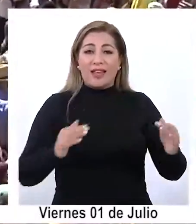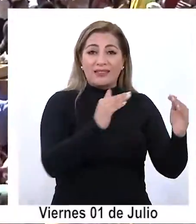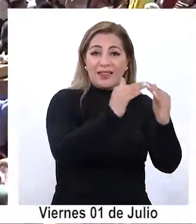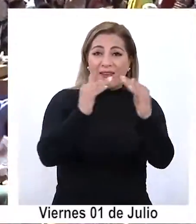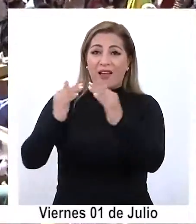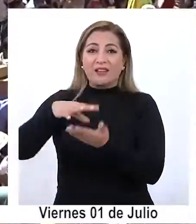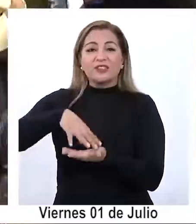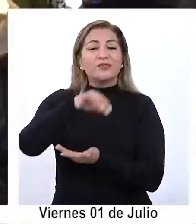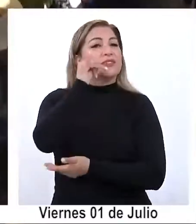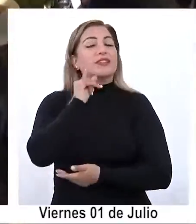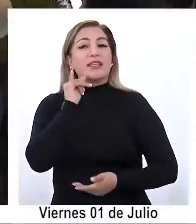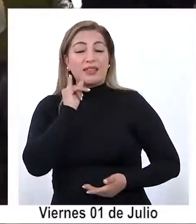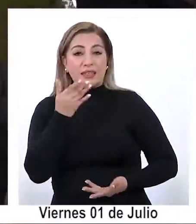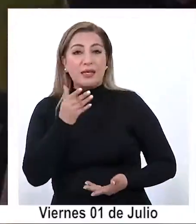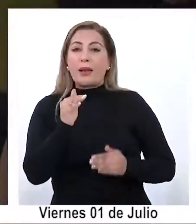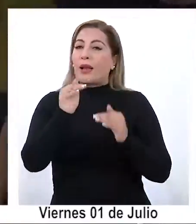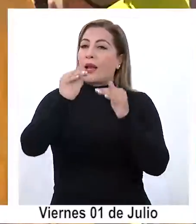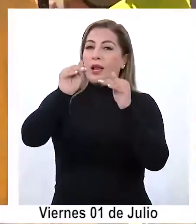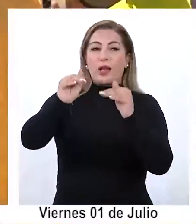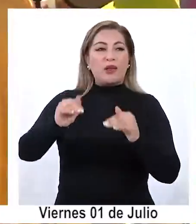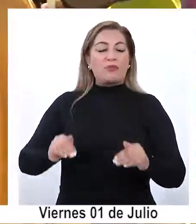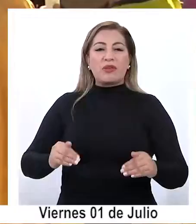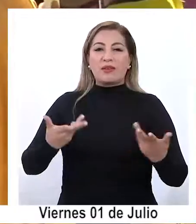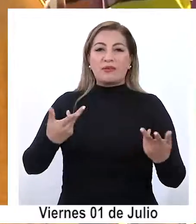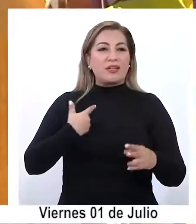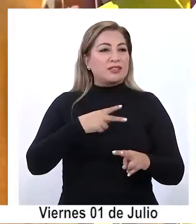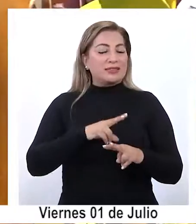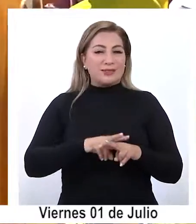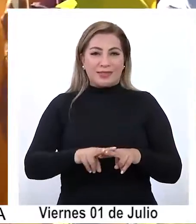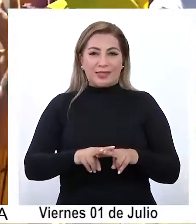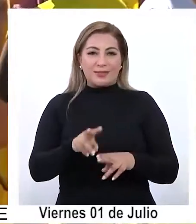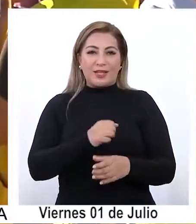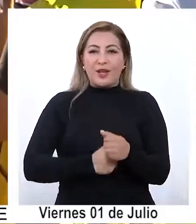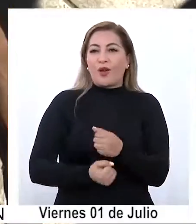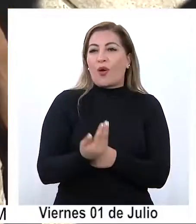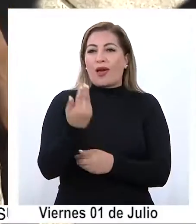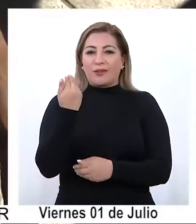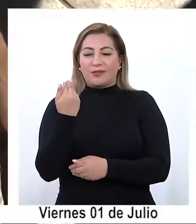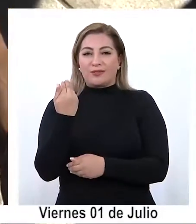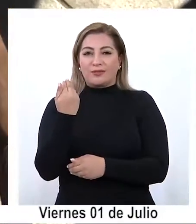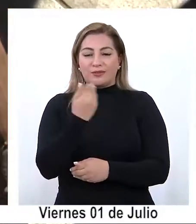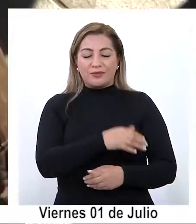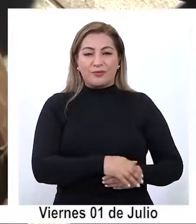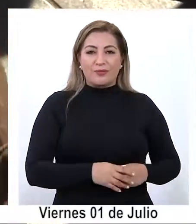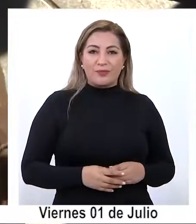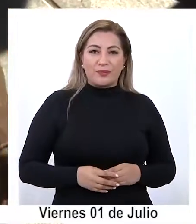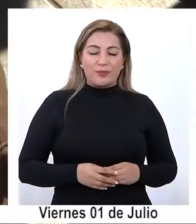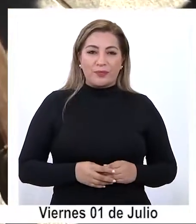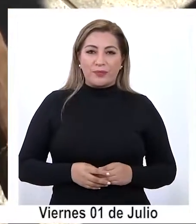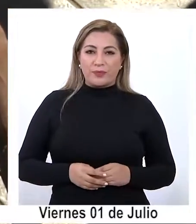barrios de Iquique, tal cual aconteció en los años anteriores.